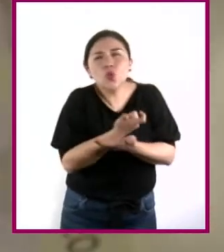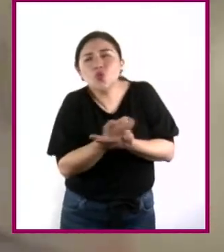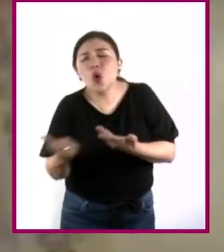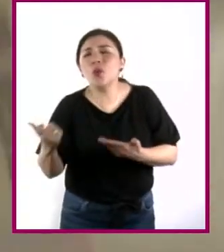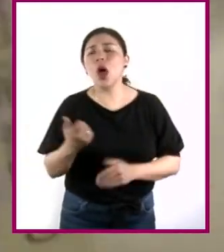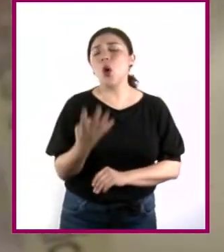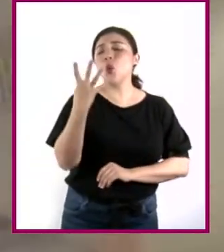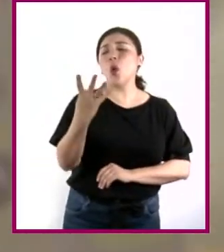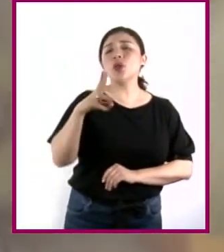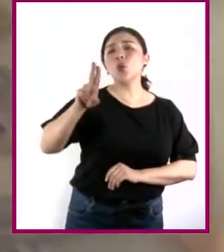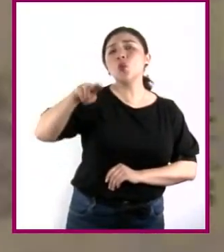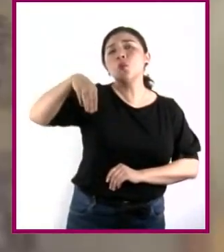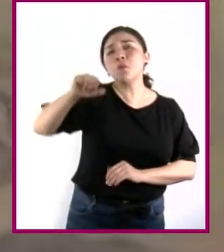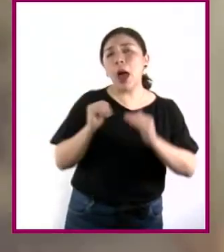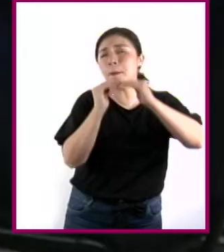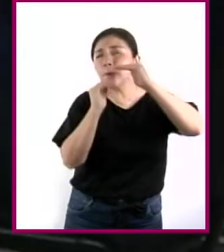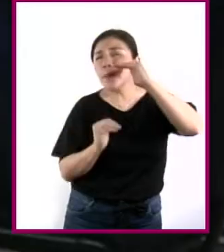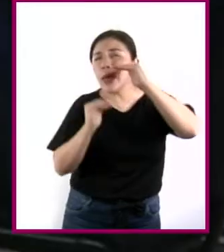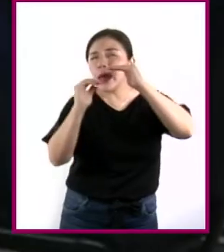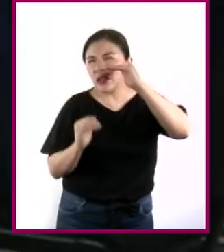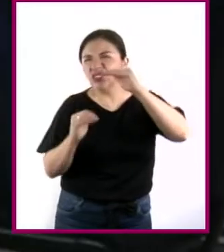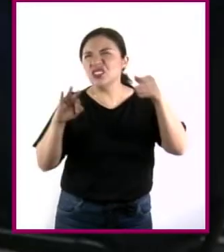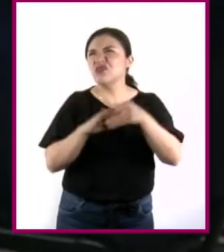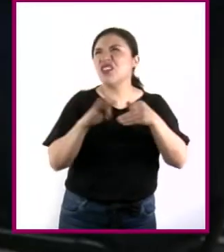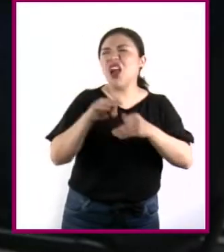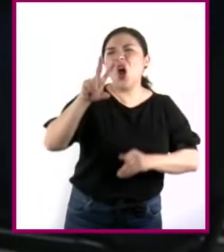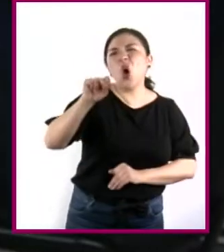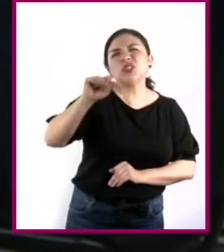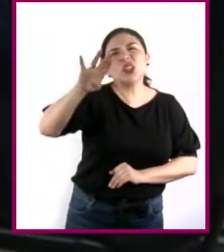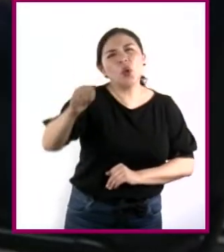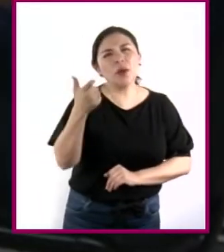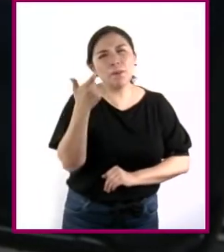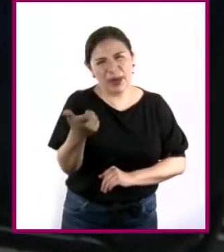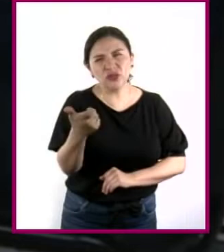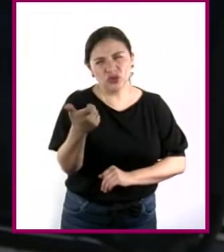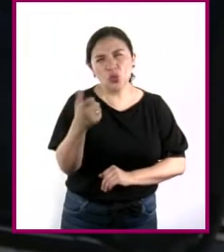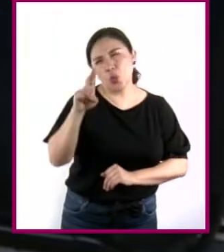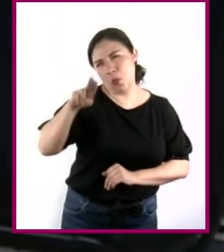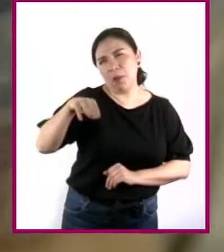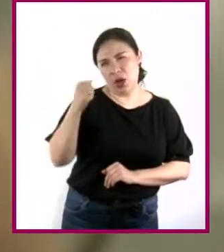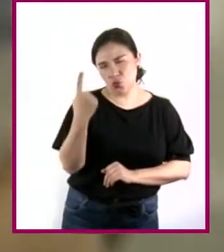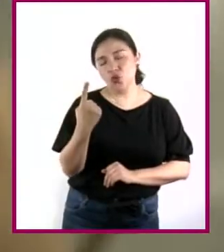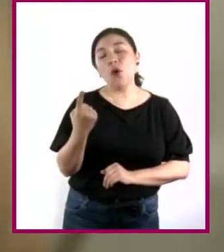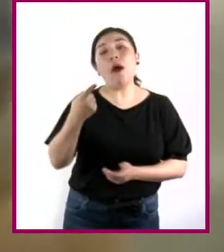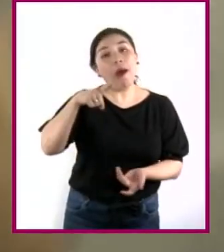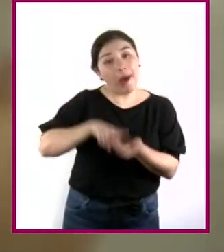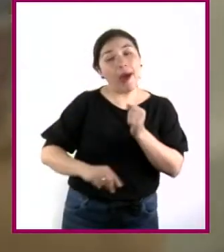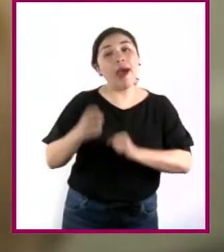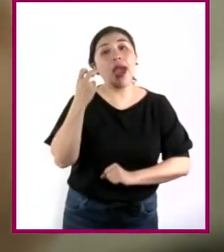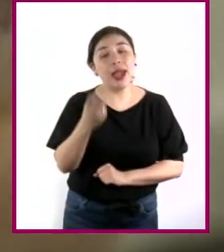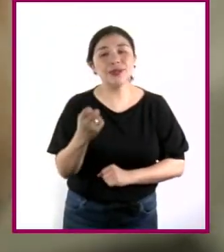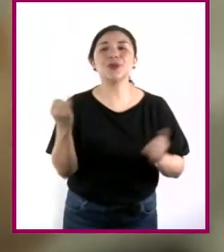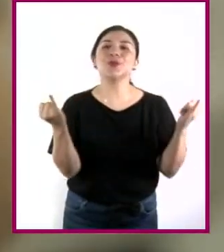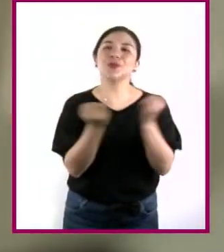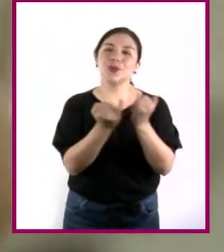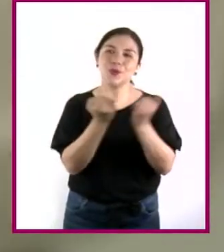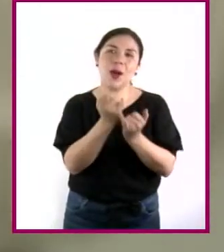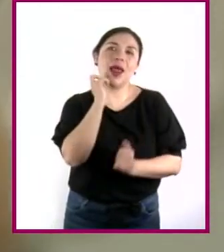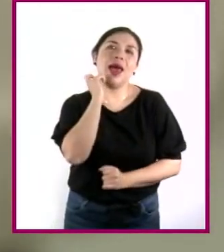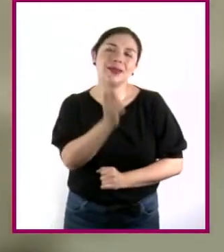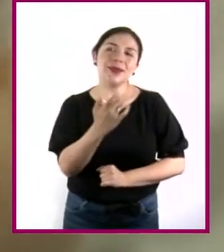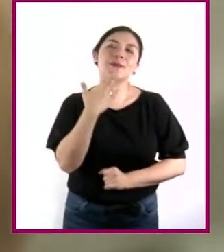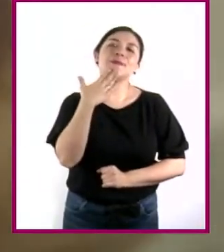4 UMAS, está ahorita alrededor de 89 pesos, y eso también constituye una